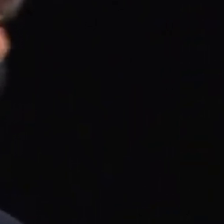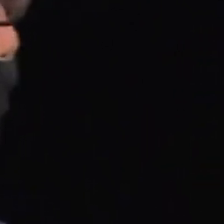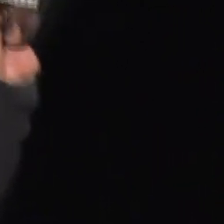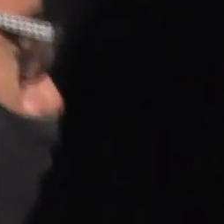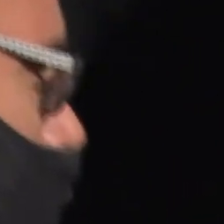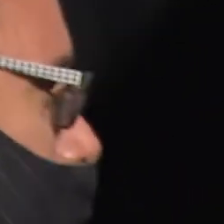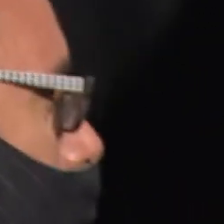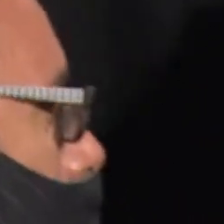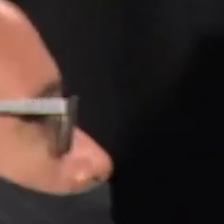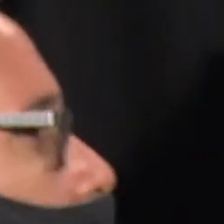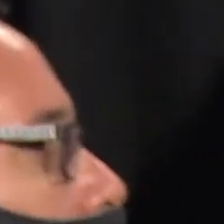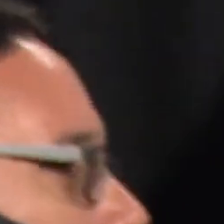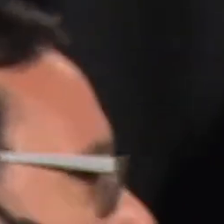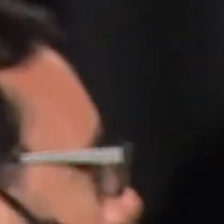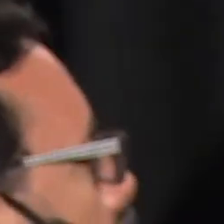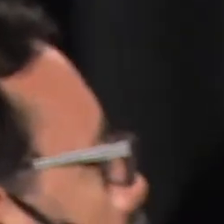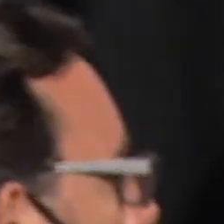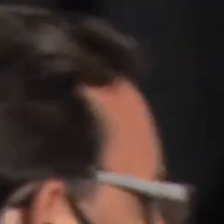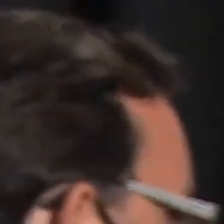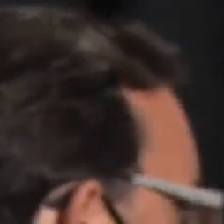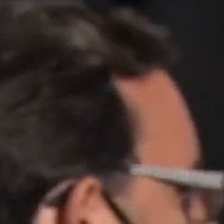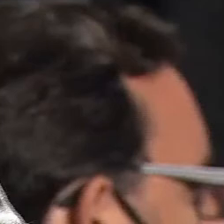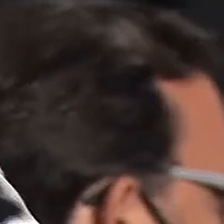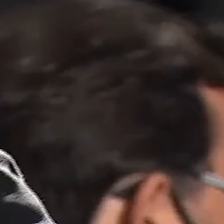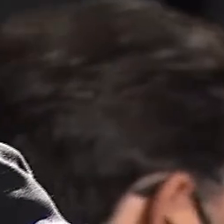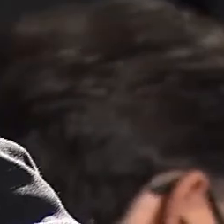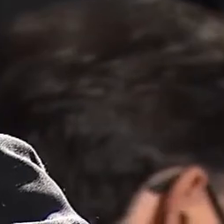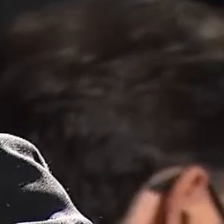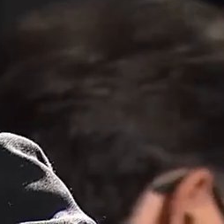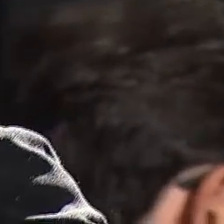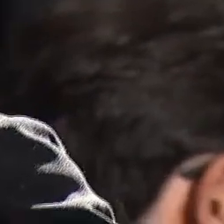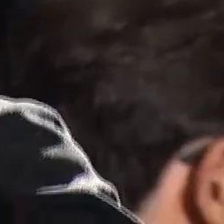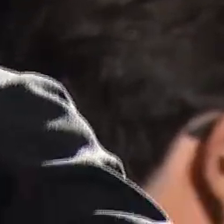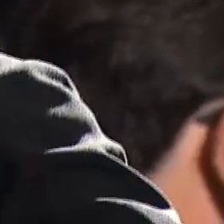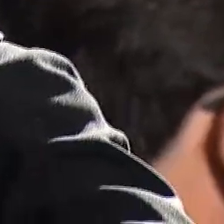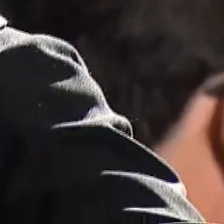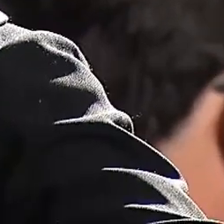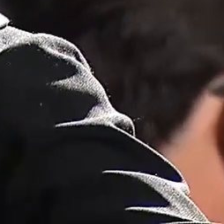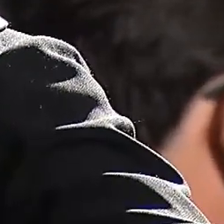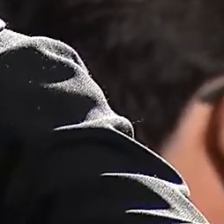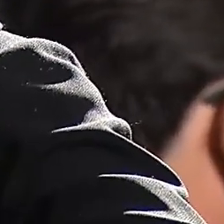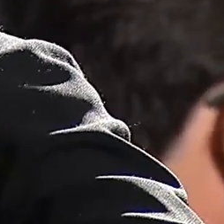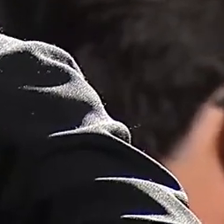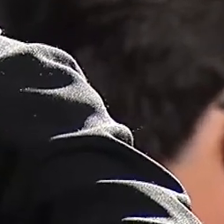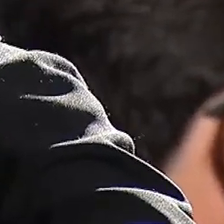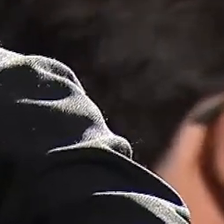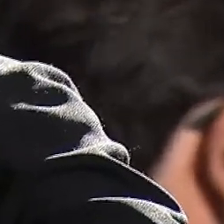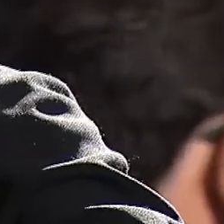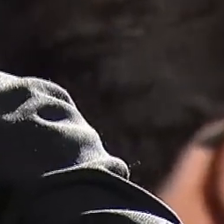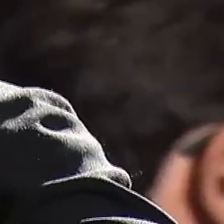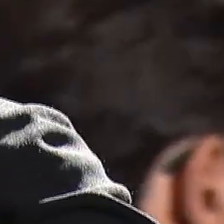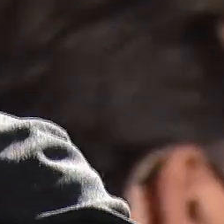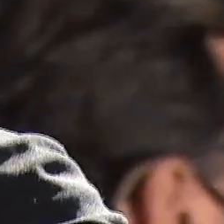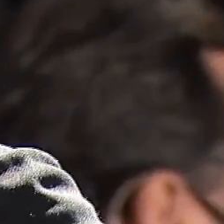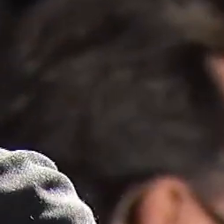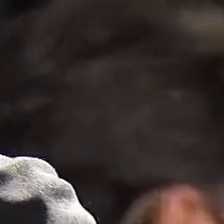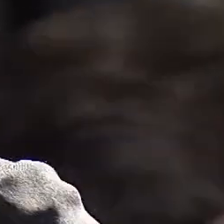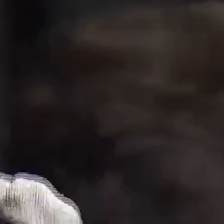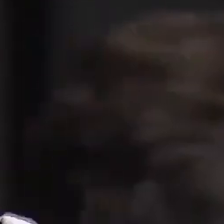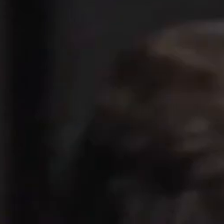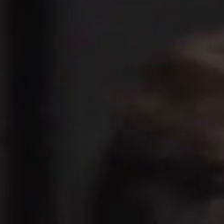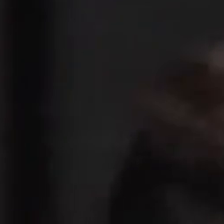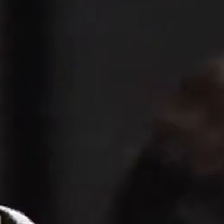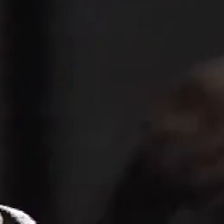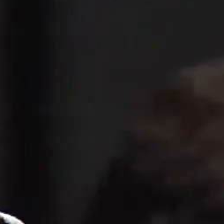de la plata, lindo y sucio, me amasaré un incansable corazón de barro y sal.